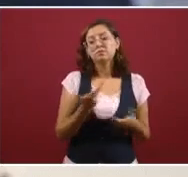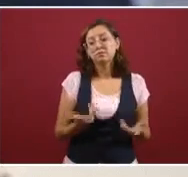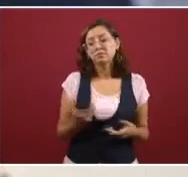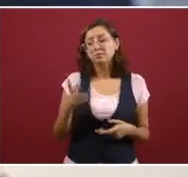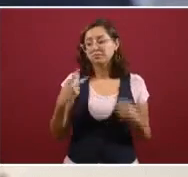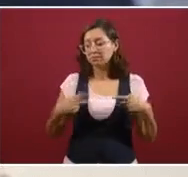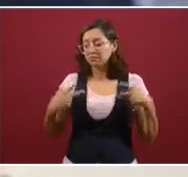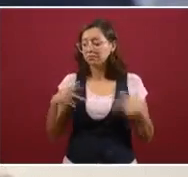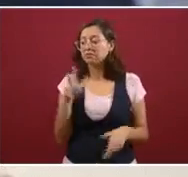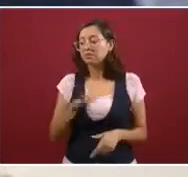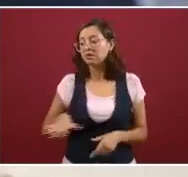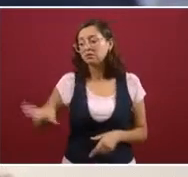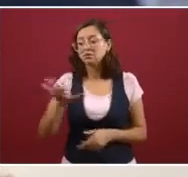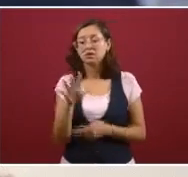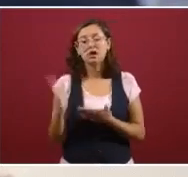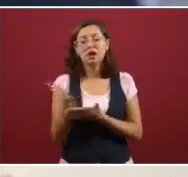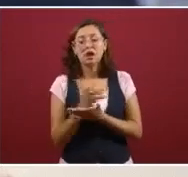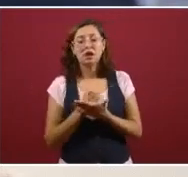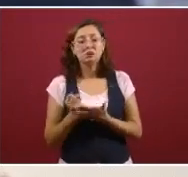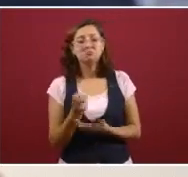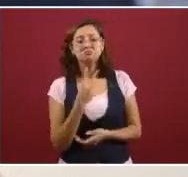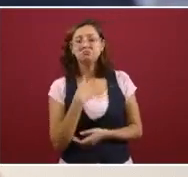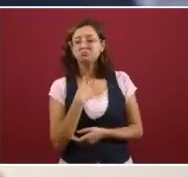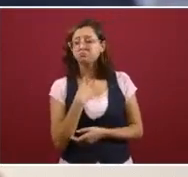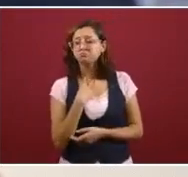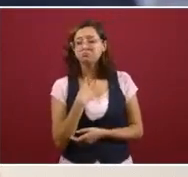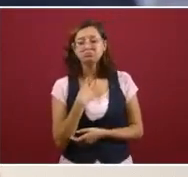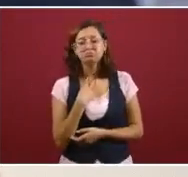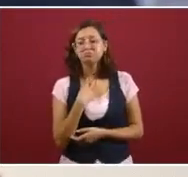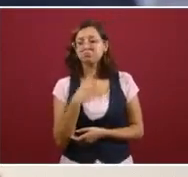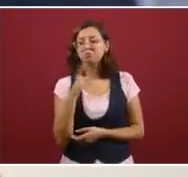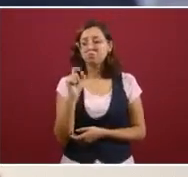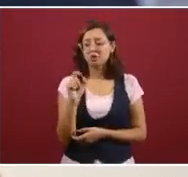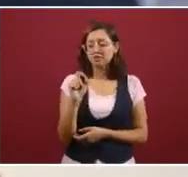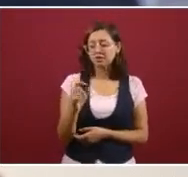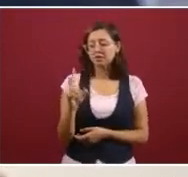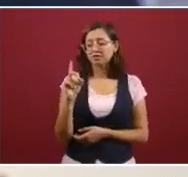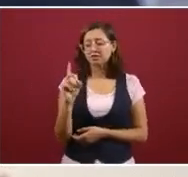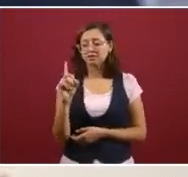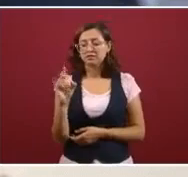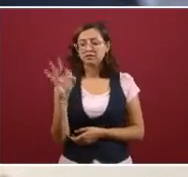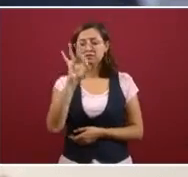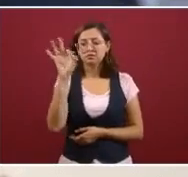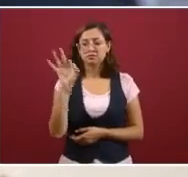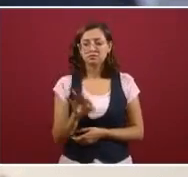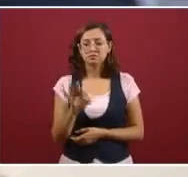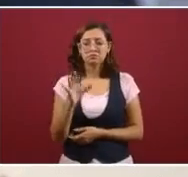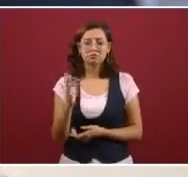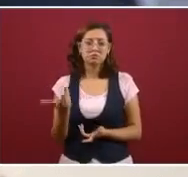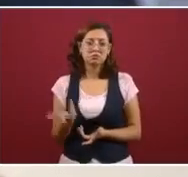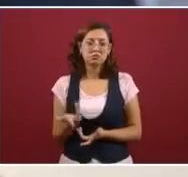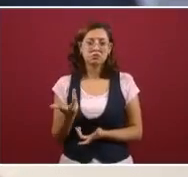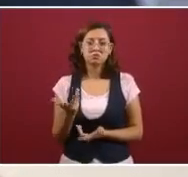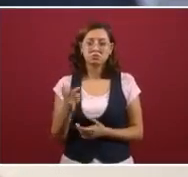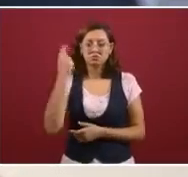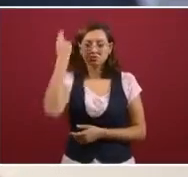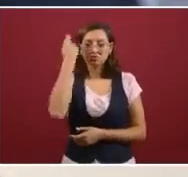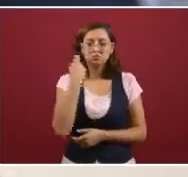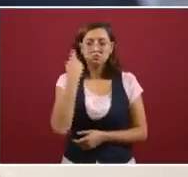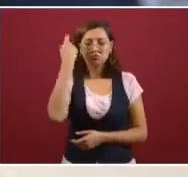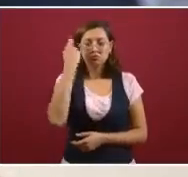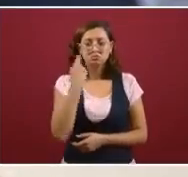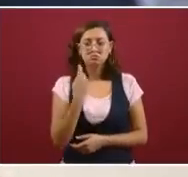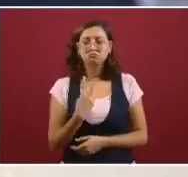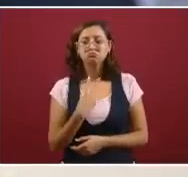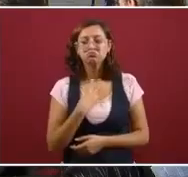los trabajadores apenas si pueden jubilarse con el 20 o el 30% de su salario al momento de que